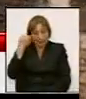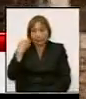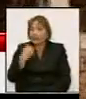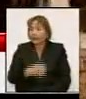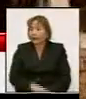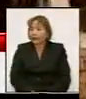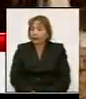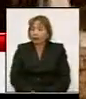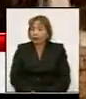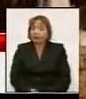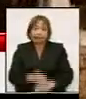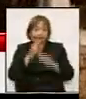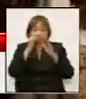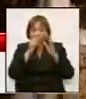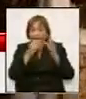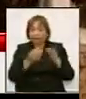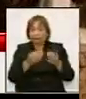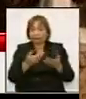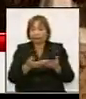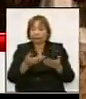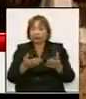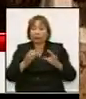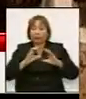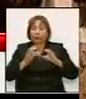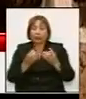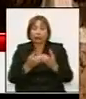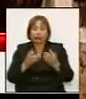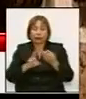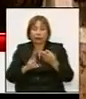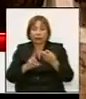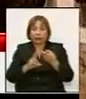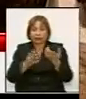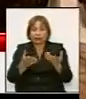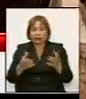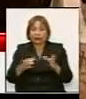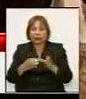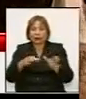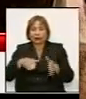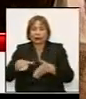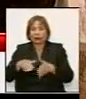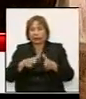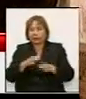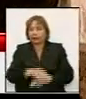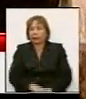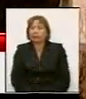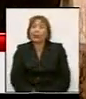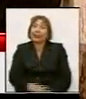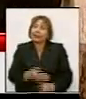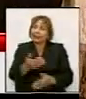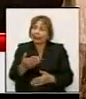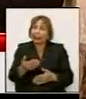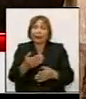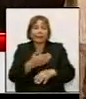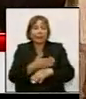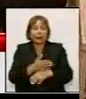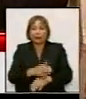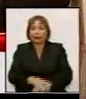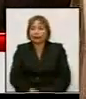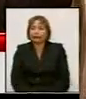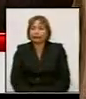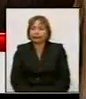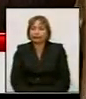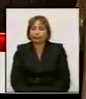Es una transmisión en vivo y en directo de Congreso Televisión desde el Hall de los Pasos Perdidos. Ceremonia póstuma